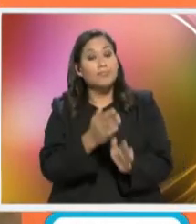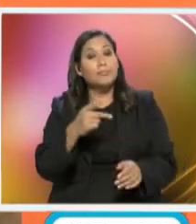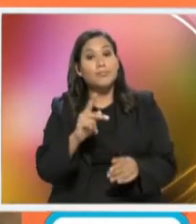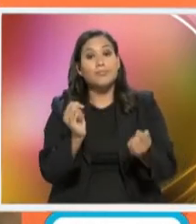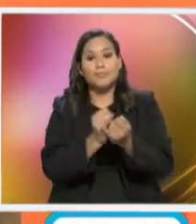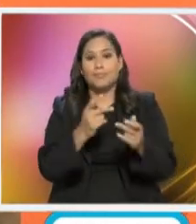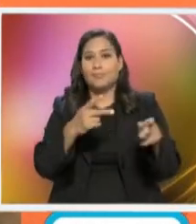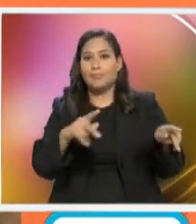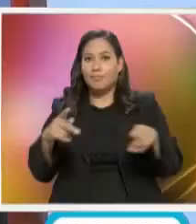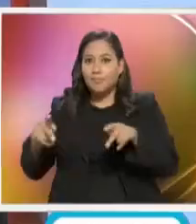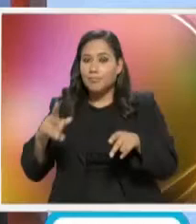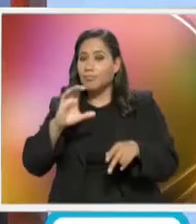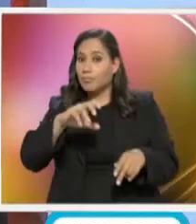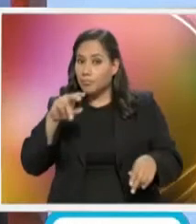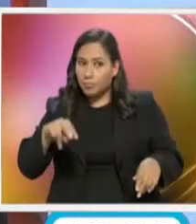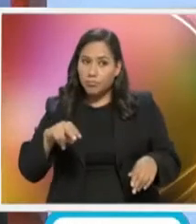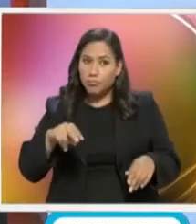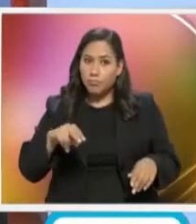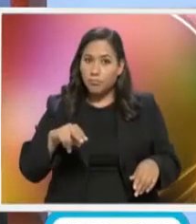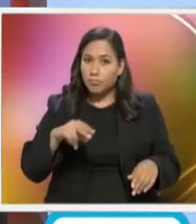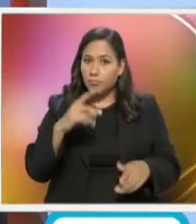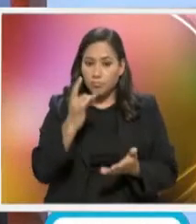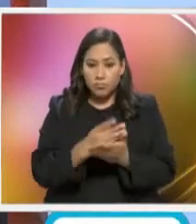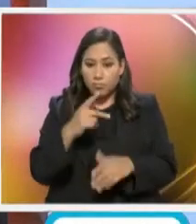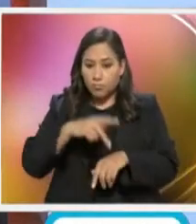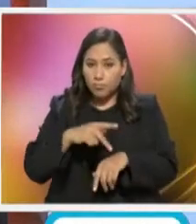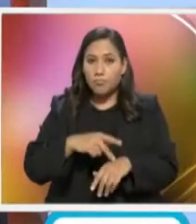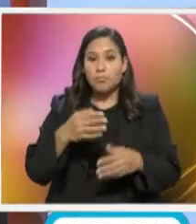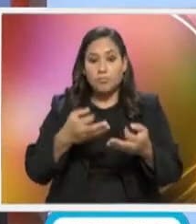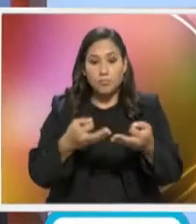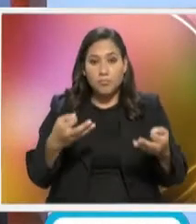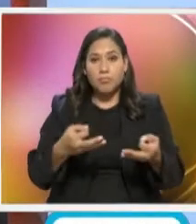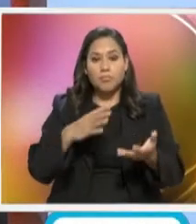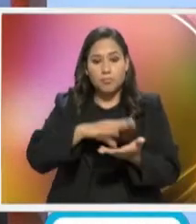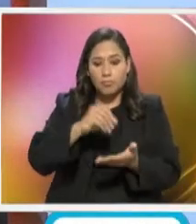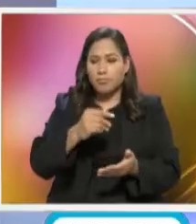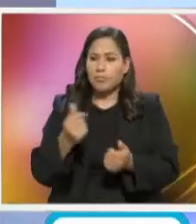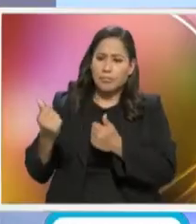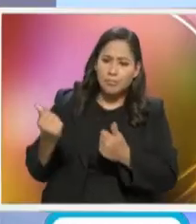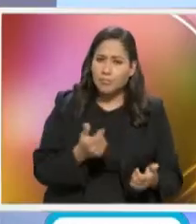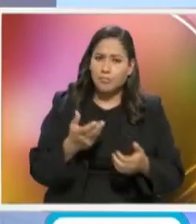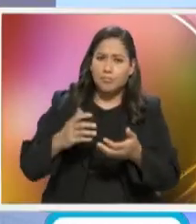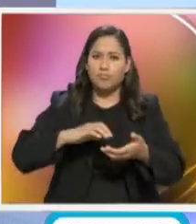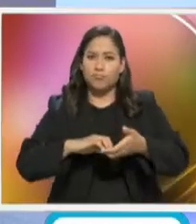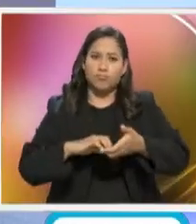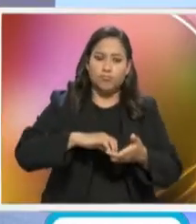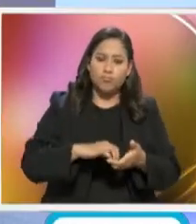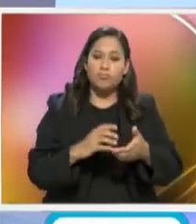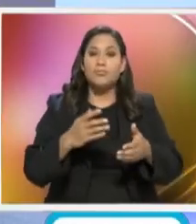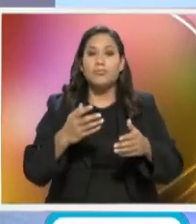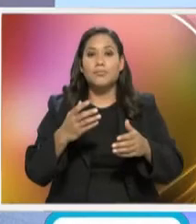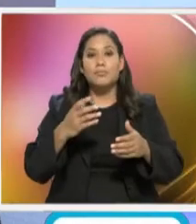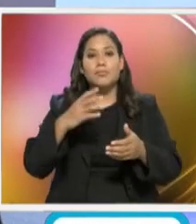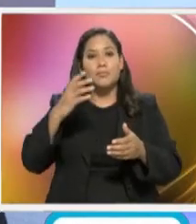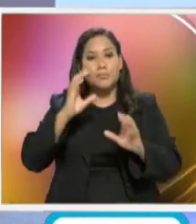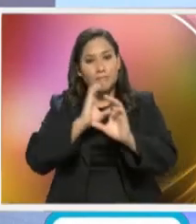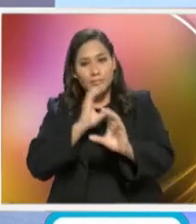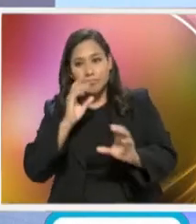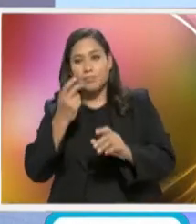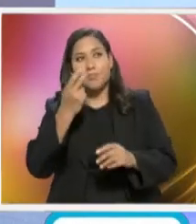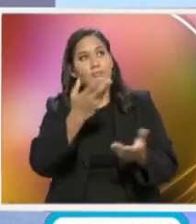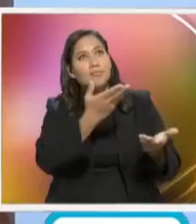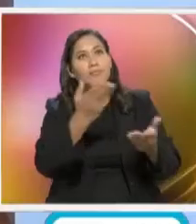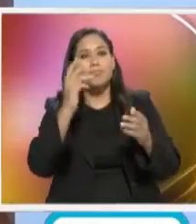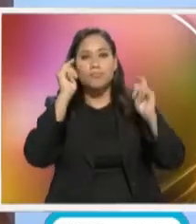una playa, porque realmente Cancún, pues es pura piedra. La arena la trajeron en camiones, toneladas de ella, para crear este desarrollo turístico, que es una